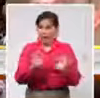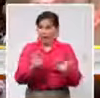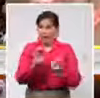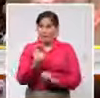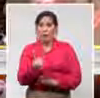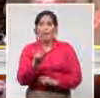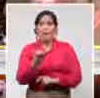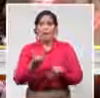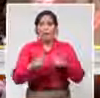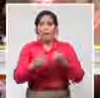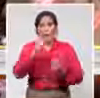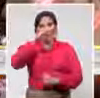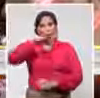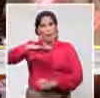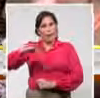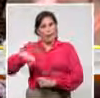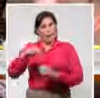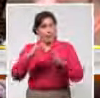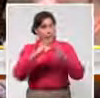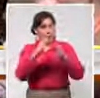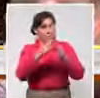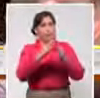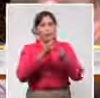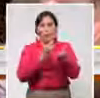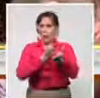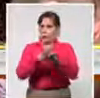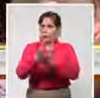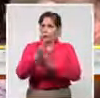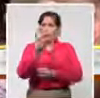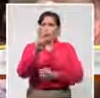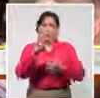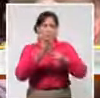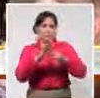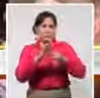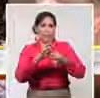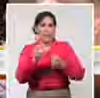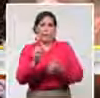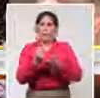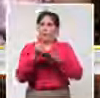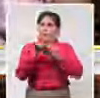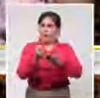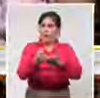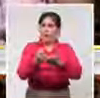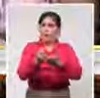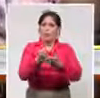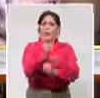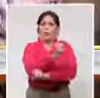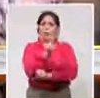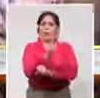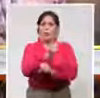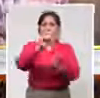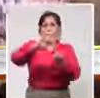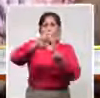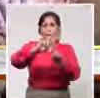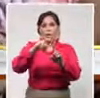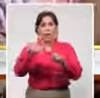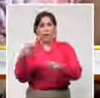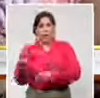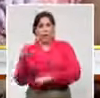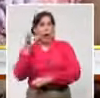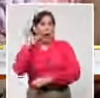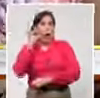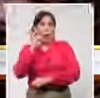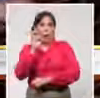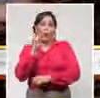la pequeña, hoy desde casa, continúa su tercer grado. Con la ayuda de los teleprofesores y de su abuela, repasa